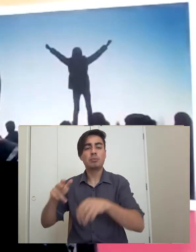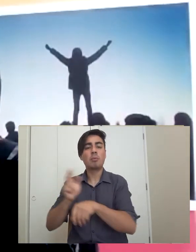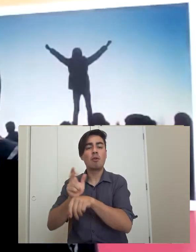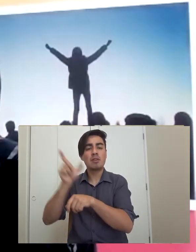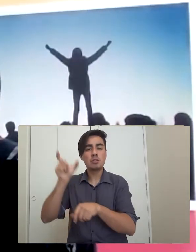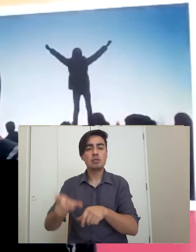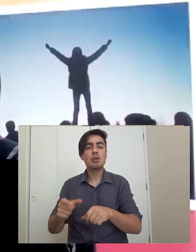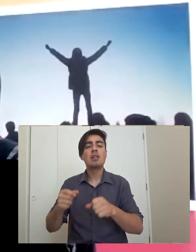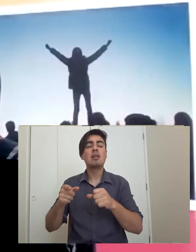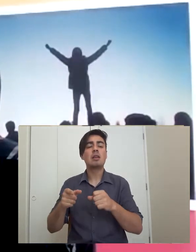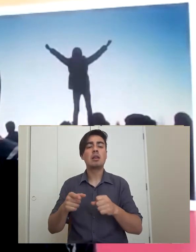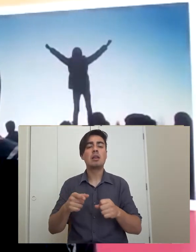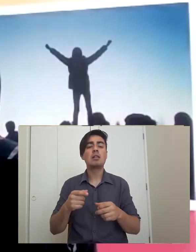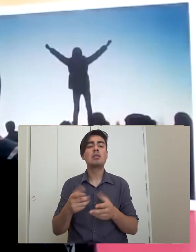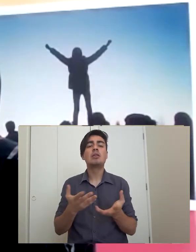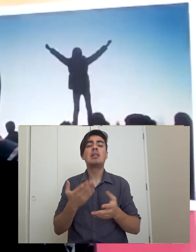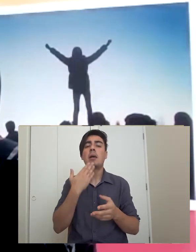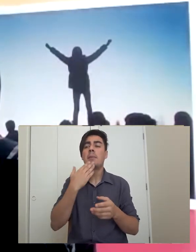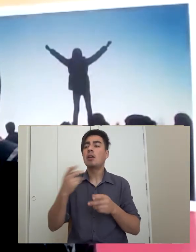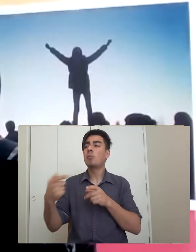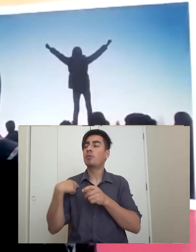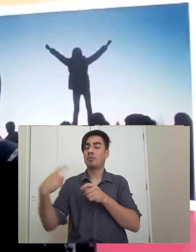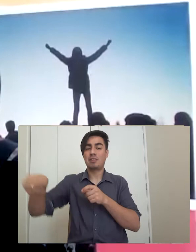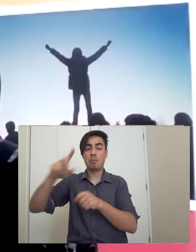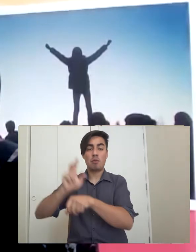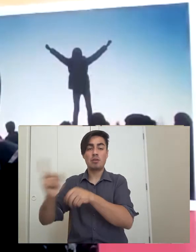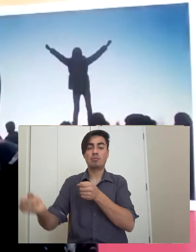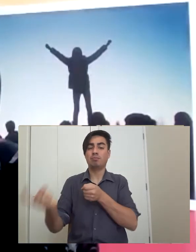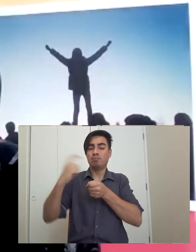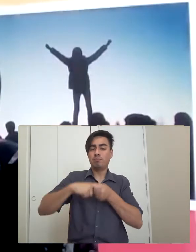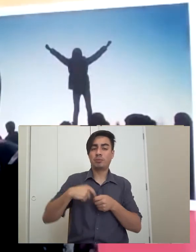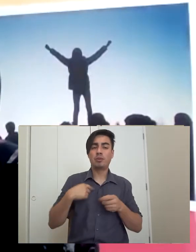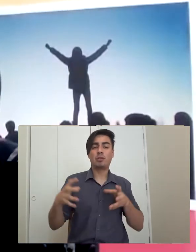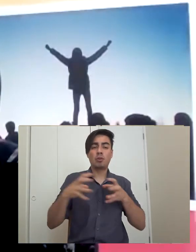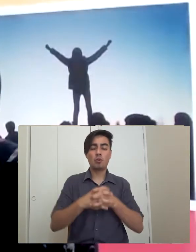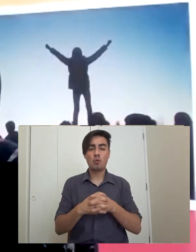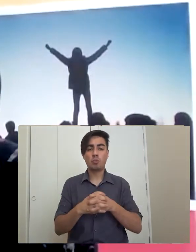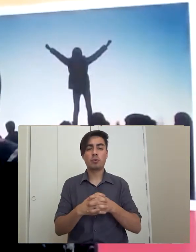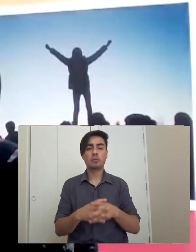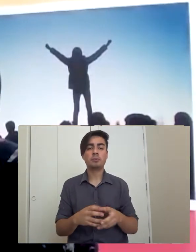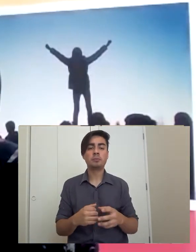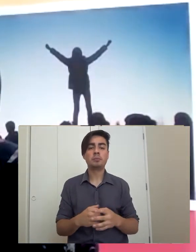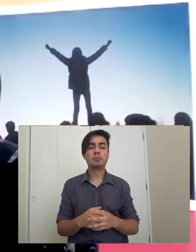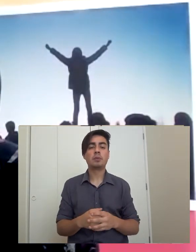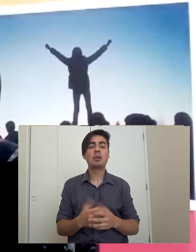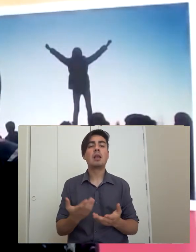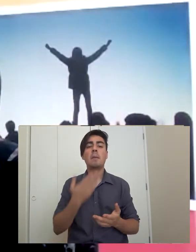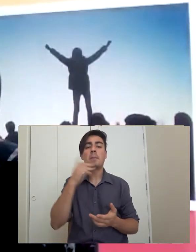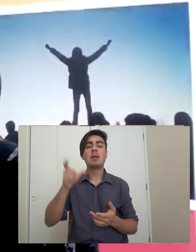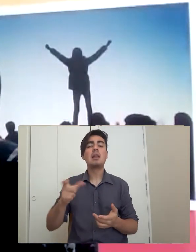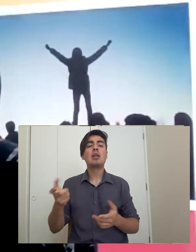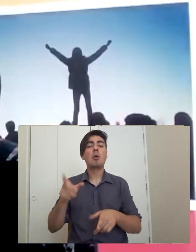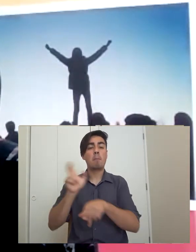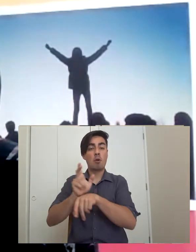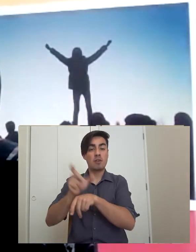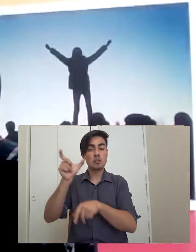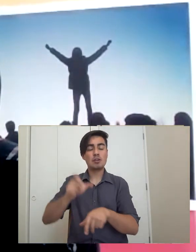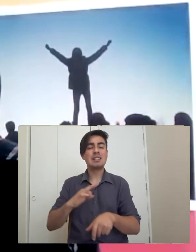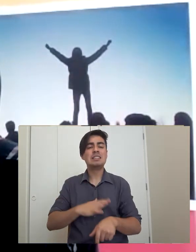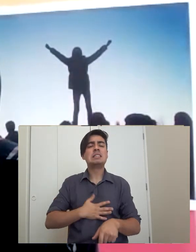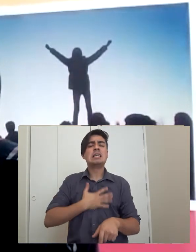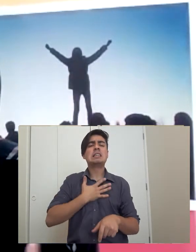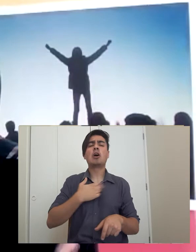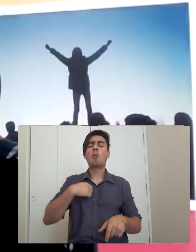poder tener a los profesores en nuestro equipo y que los profesores se sientan dueños